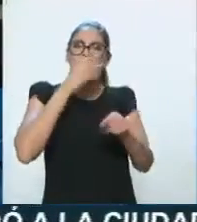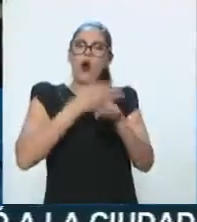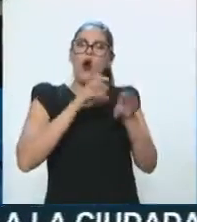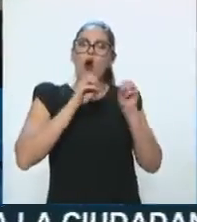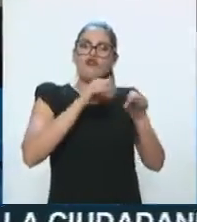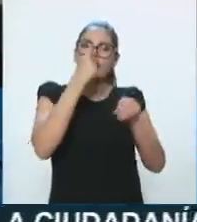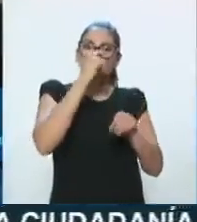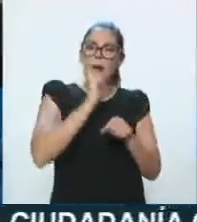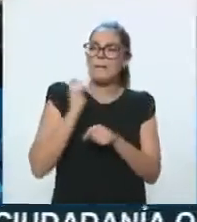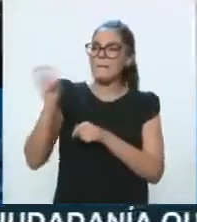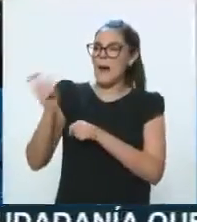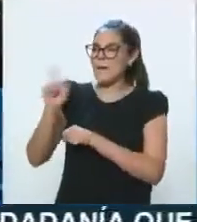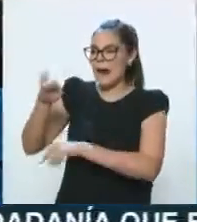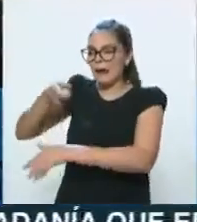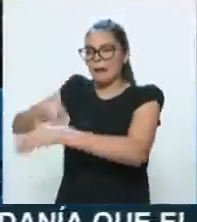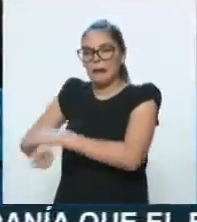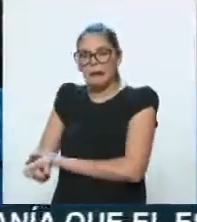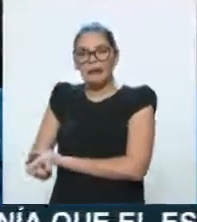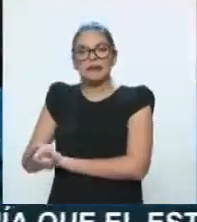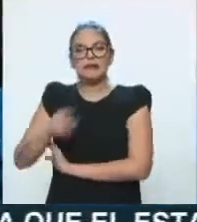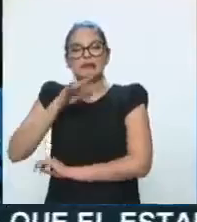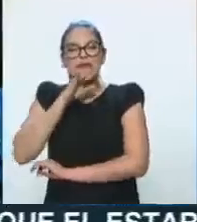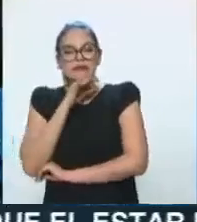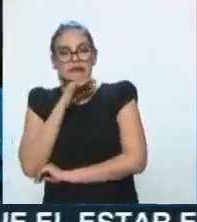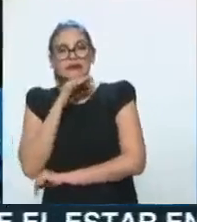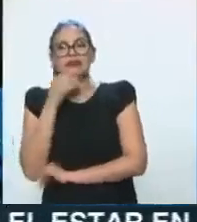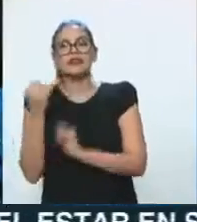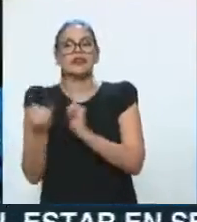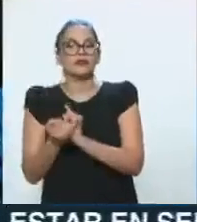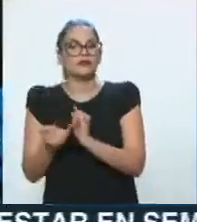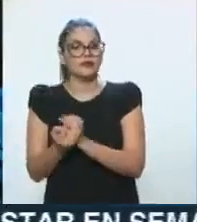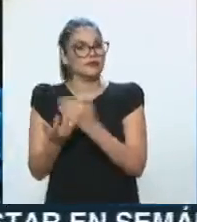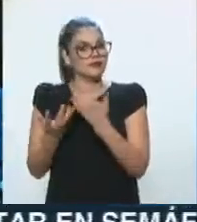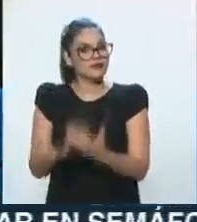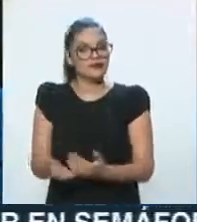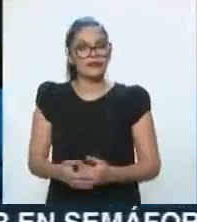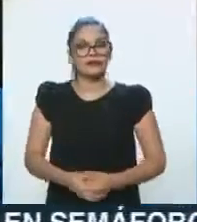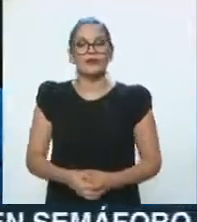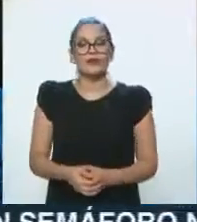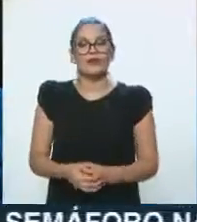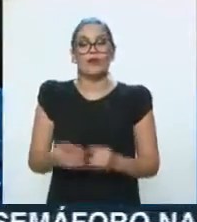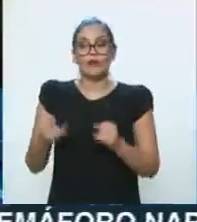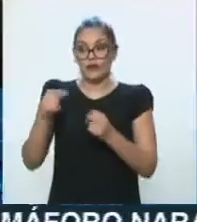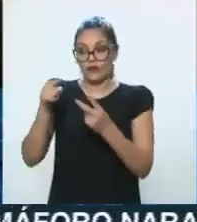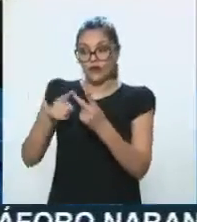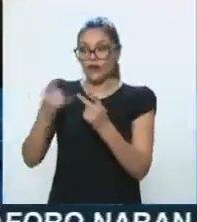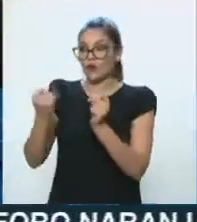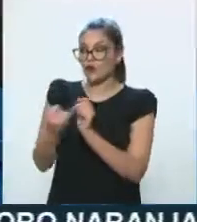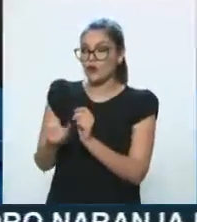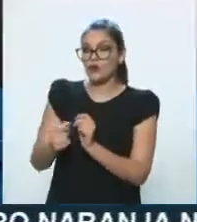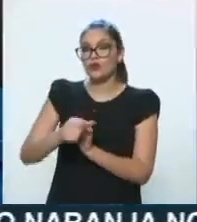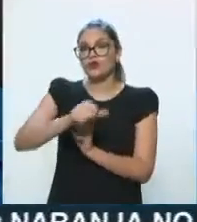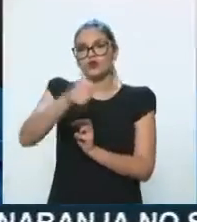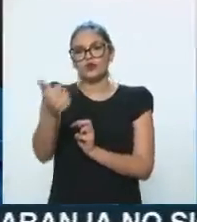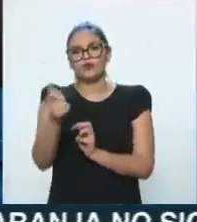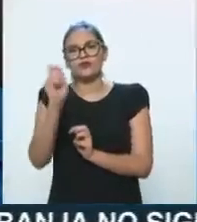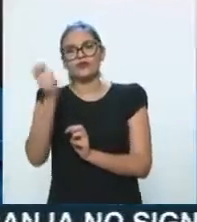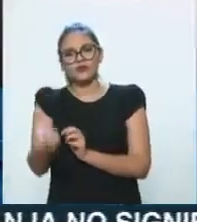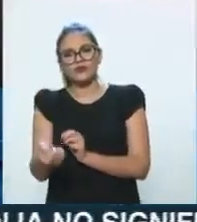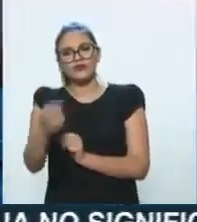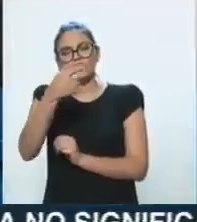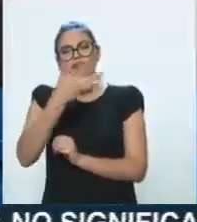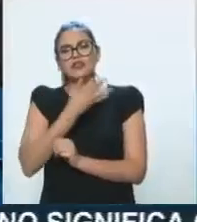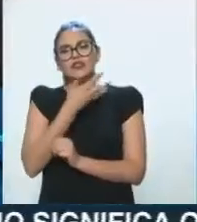los primeros pagos a emilio lozoya sino también en la compañía el holding este fantasma en